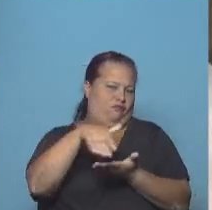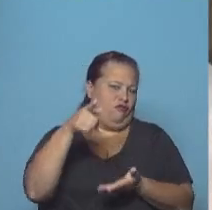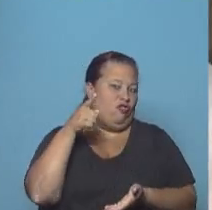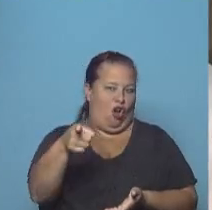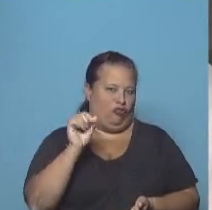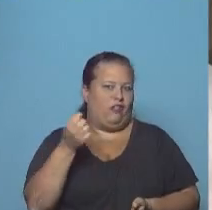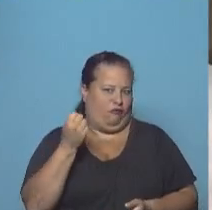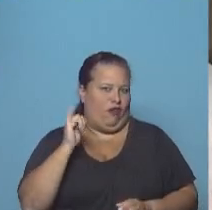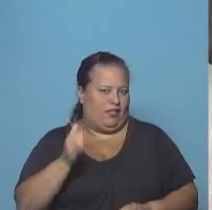evidentemente